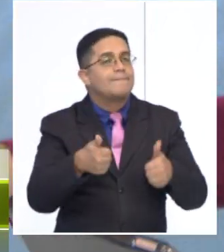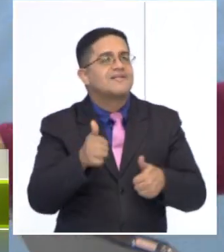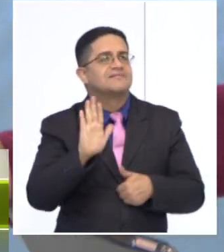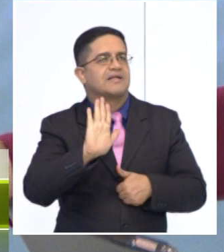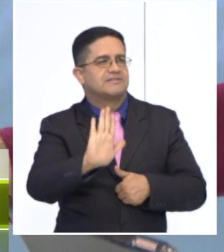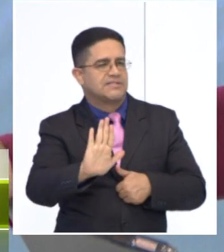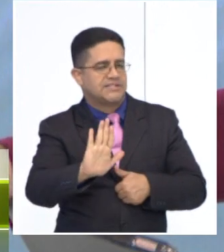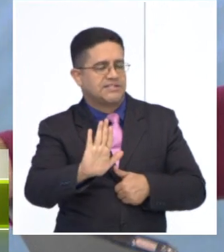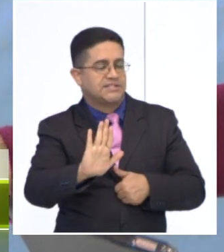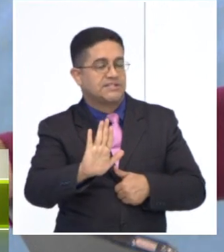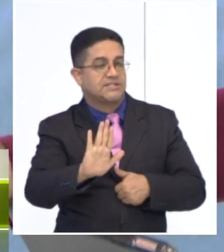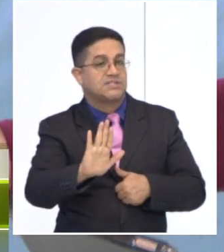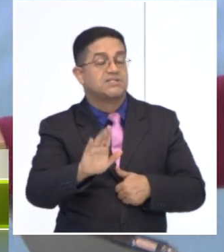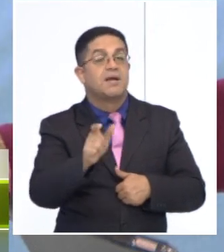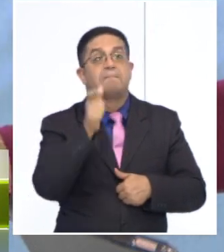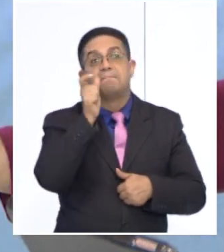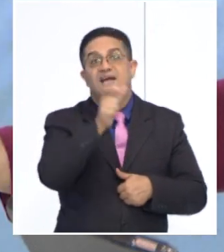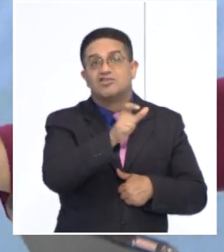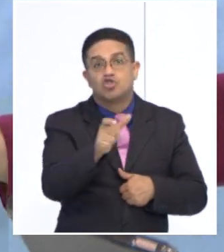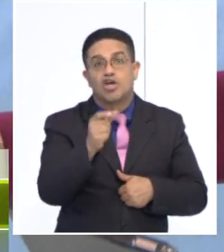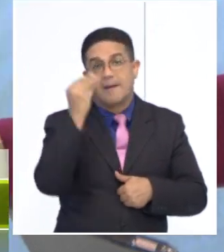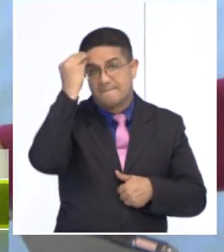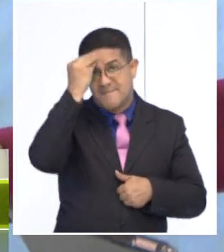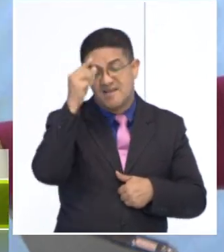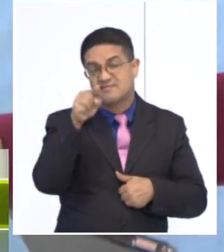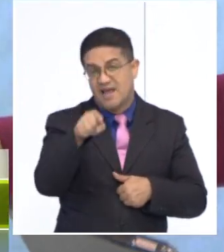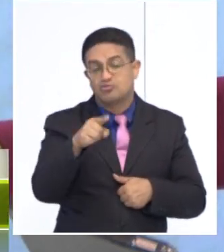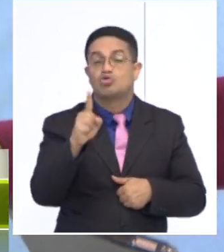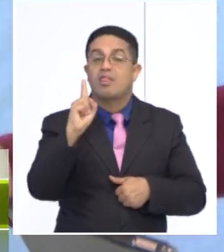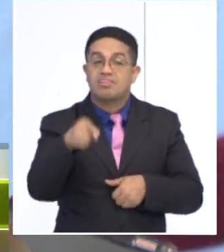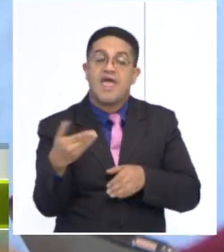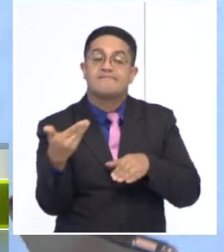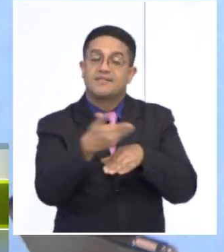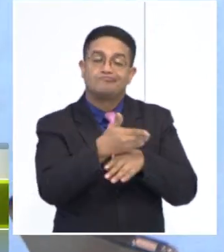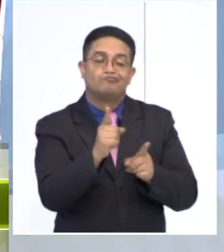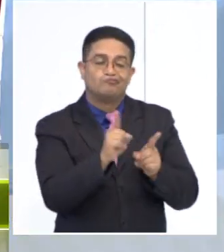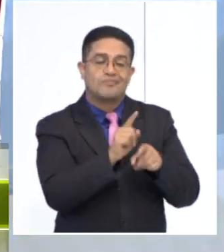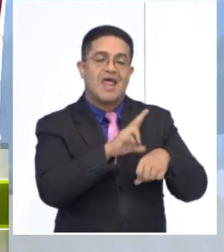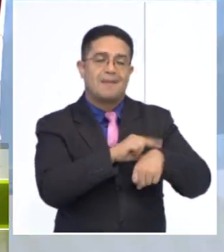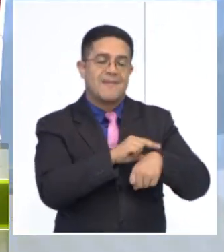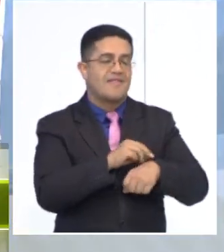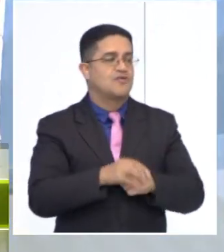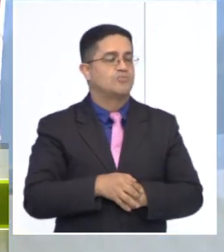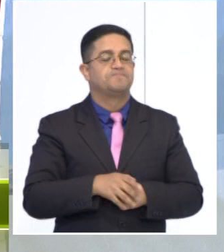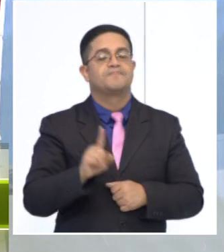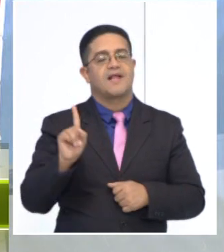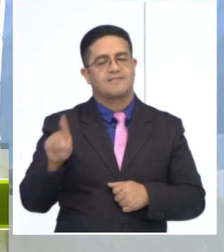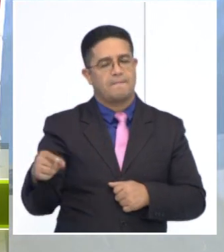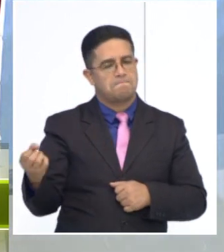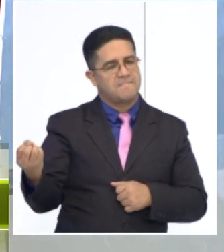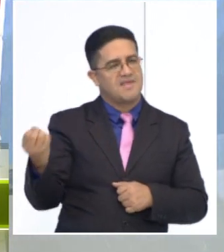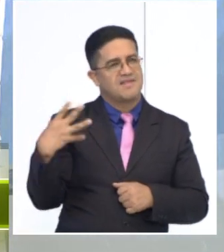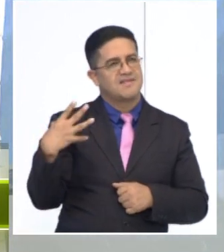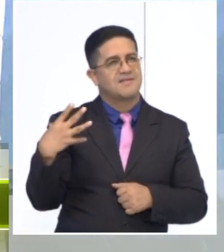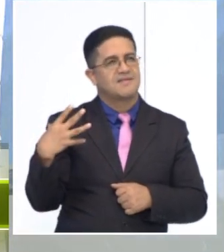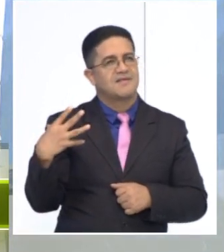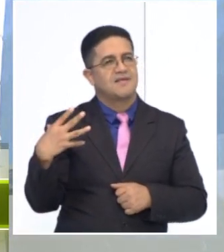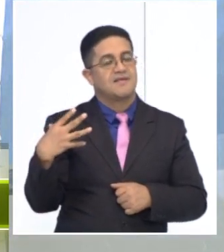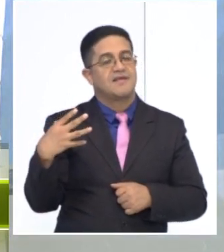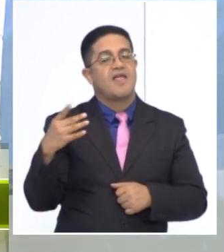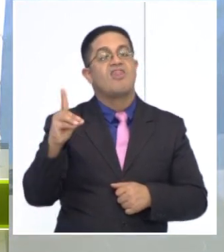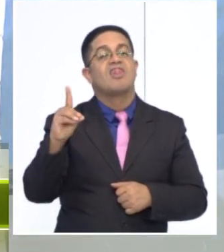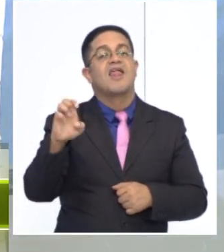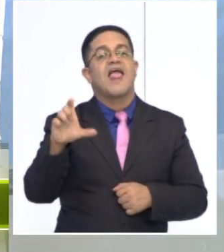Y bueno, el que tenga esos síntomas debe acudir a la consulta. Por acá también nos escribe